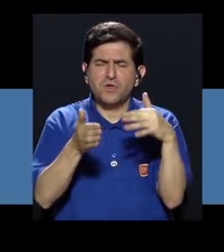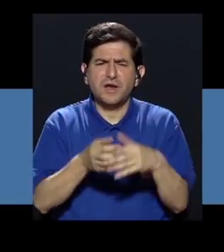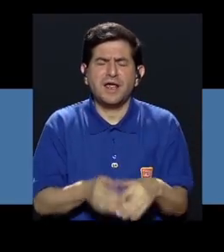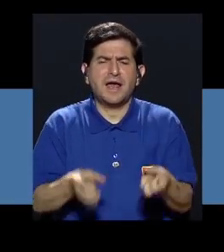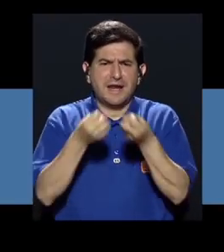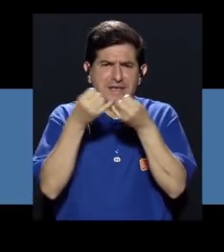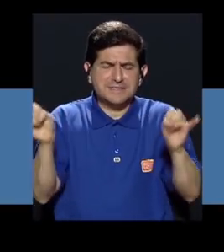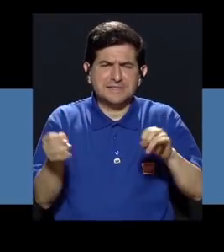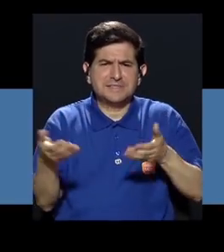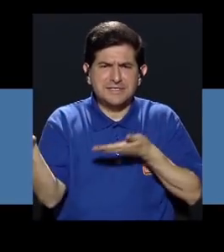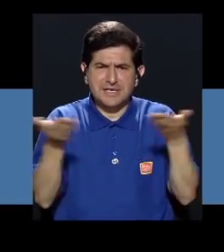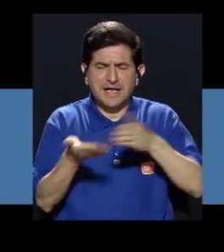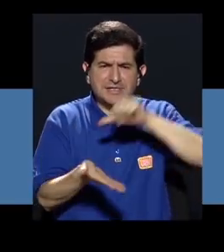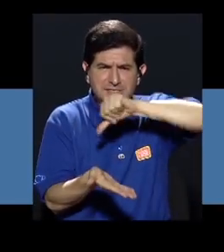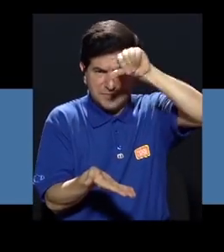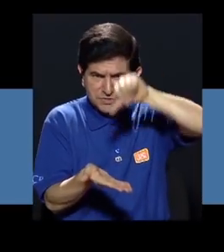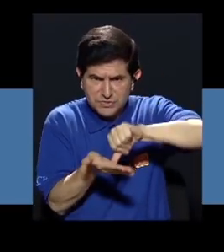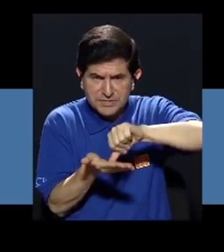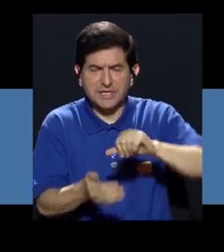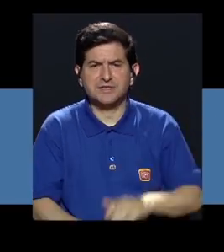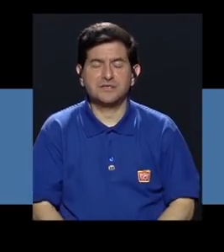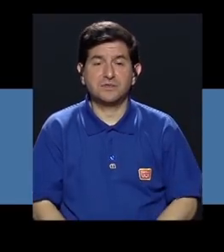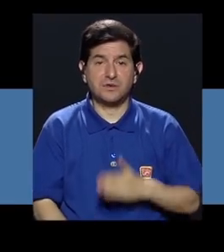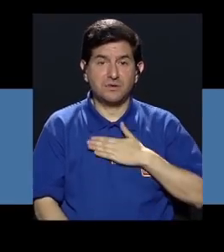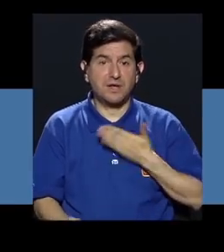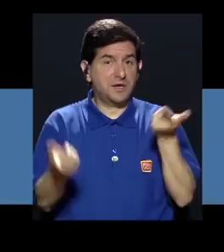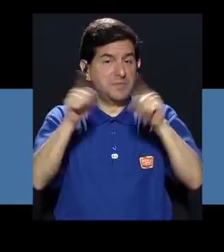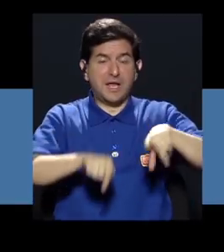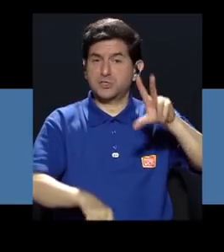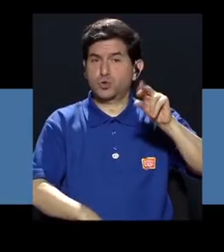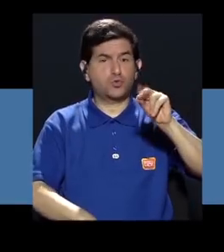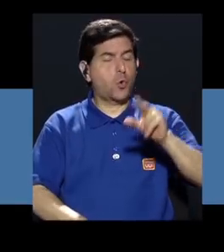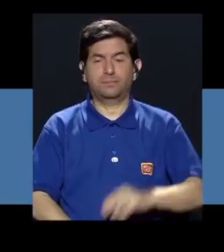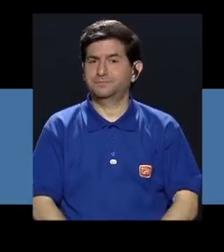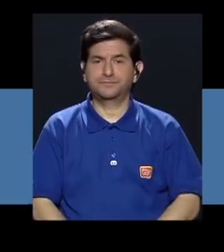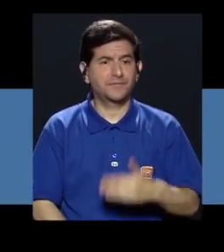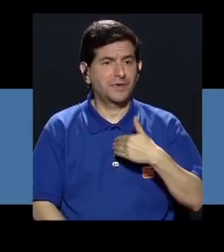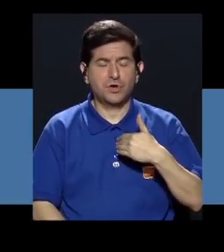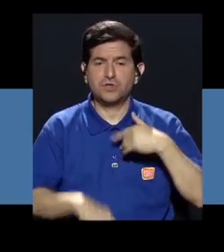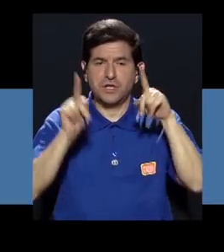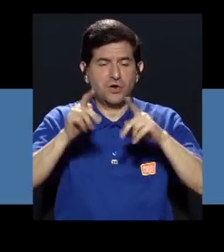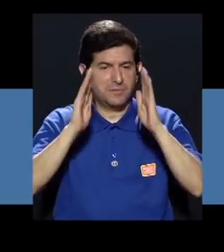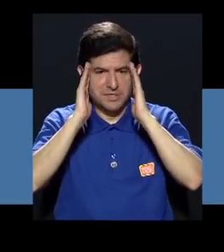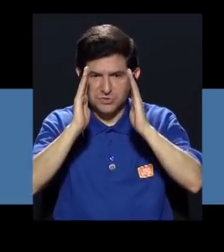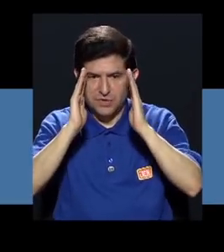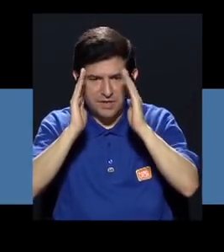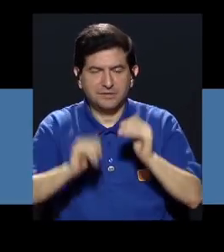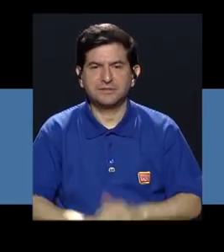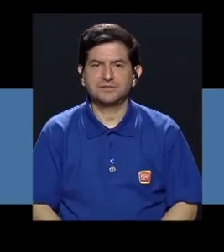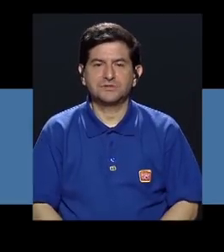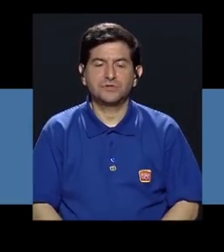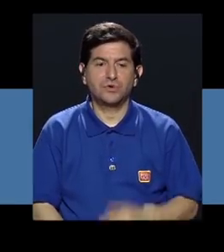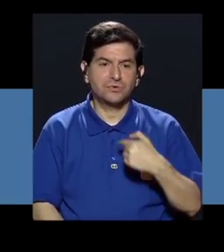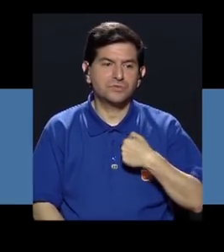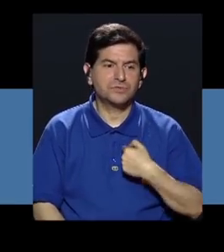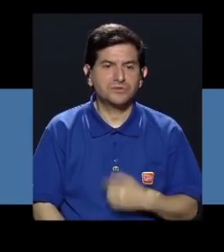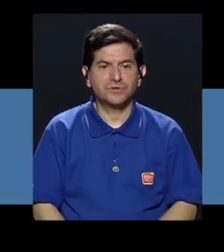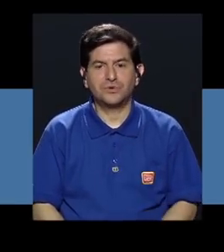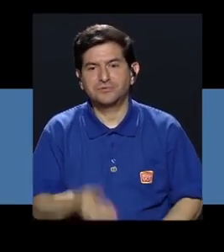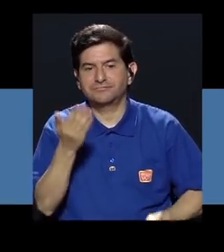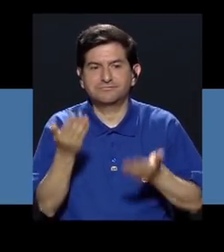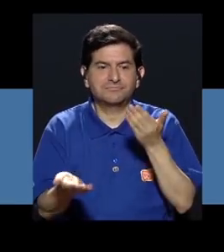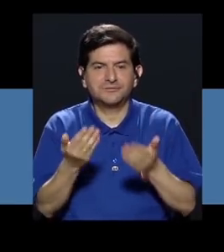usted estudiar si no estudiara el servicio de CENSINAI? En mi caso no, porque no tengo quien me la cubra. Tendría que